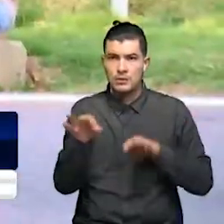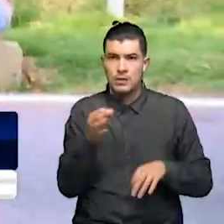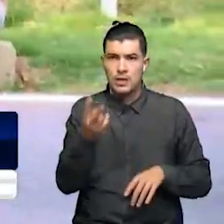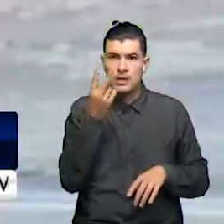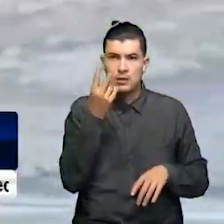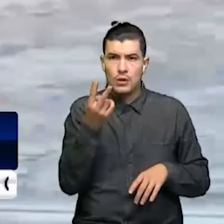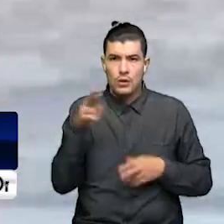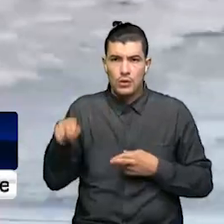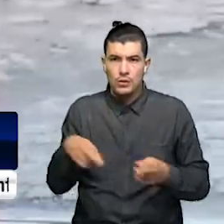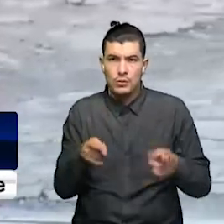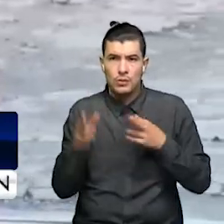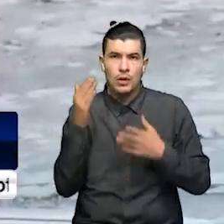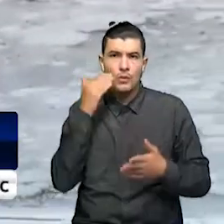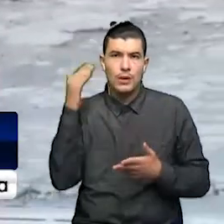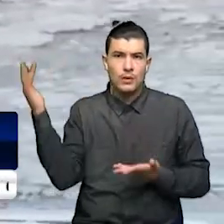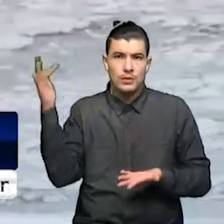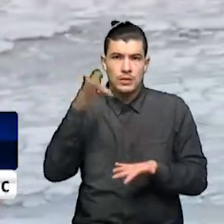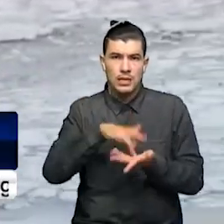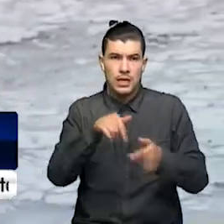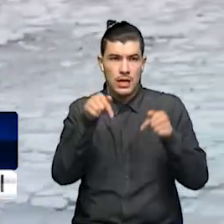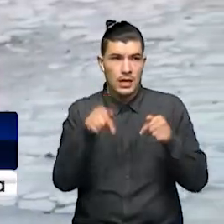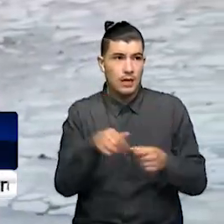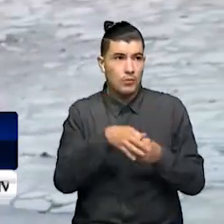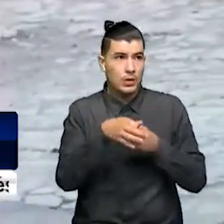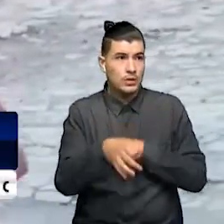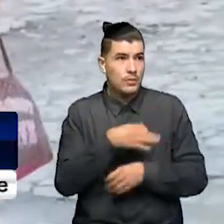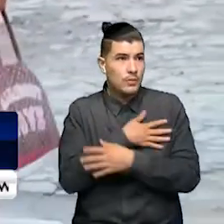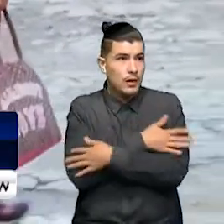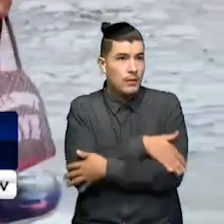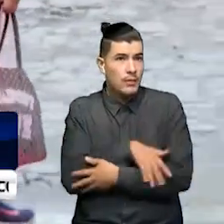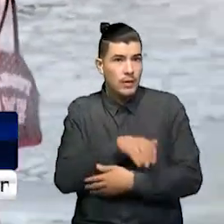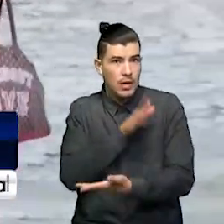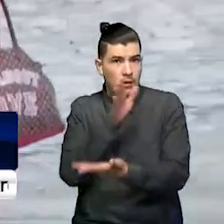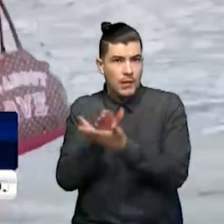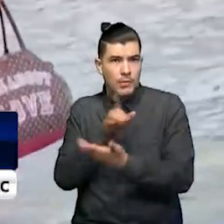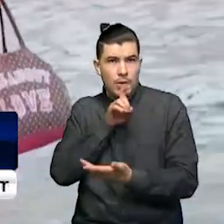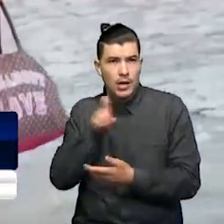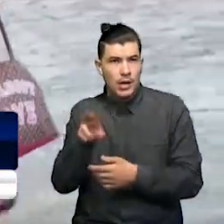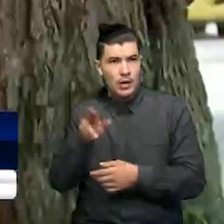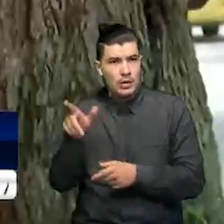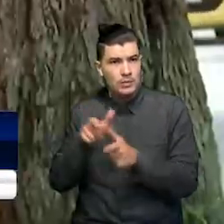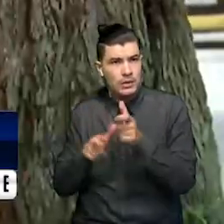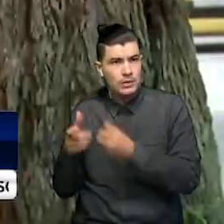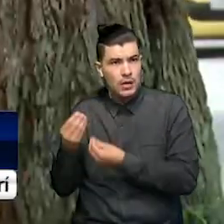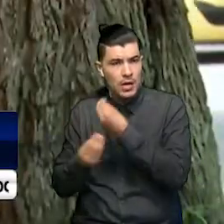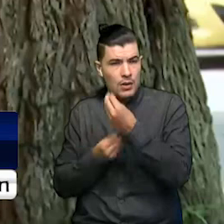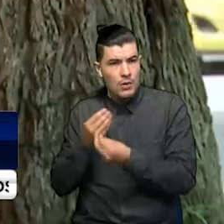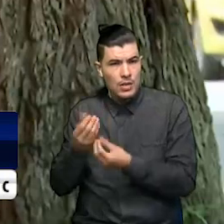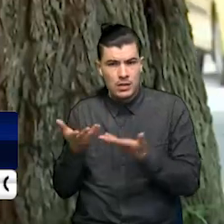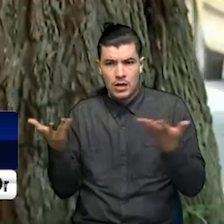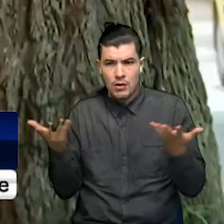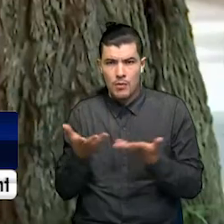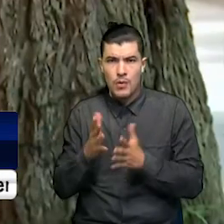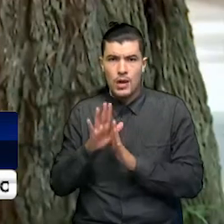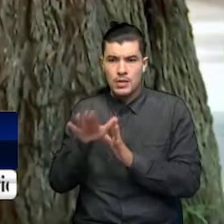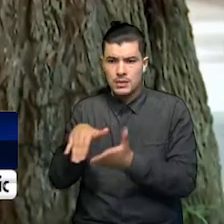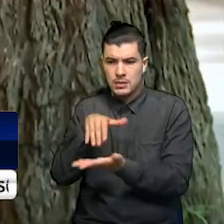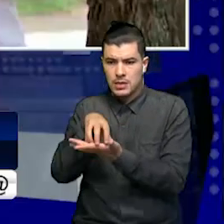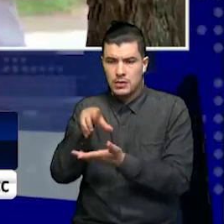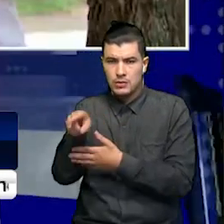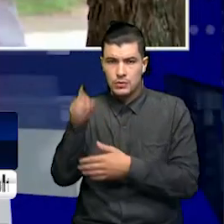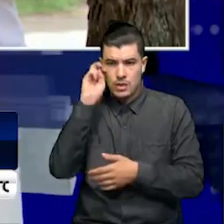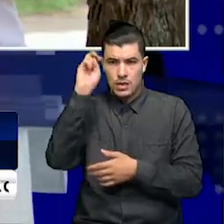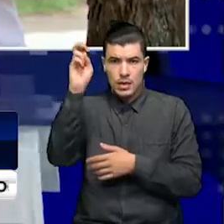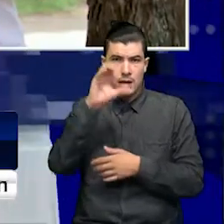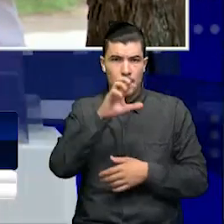llegan a Pamplona, hacia Bucaramanga, pero también otros lo están haciendo a través de la Central del Norte, Pamplona,